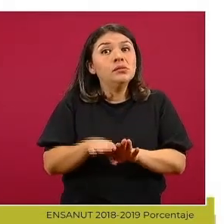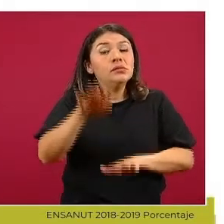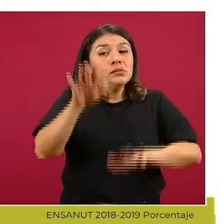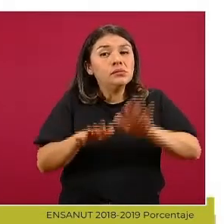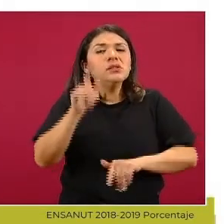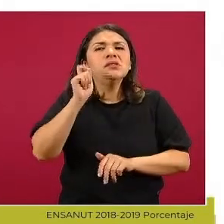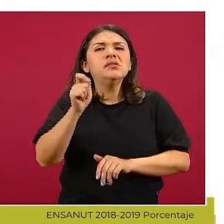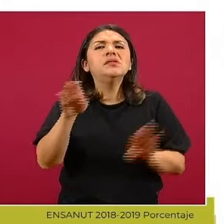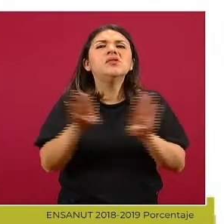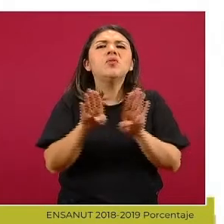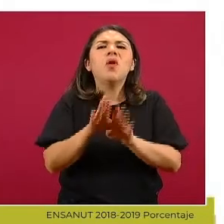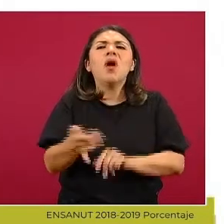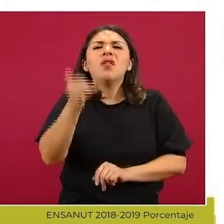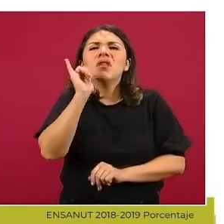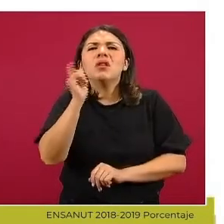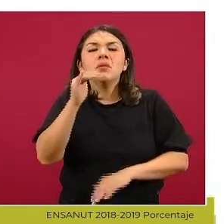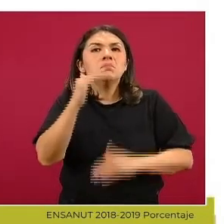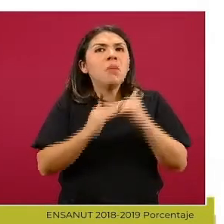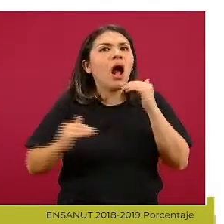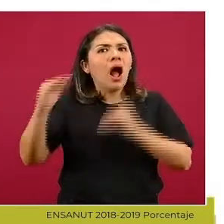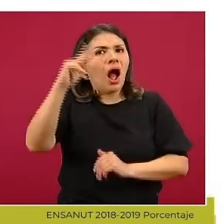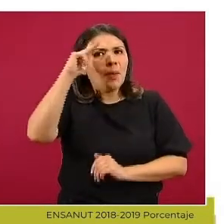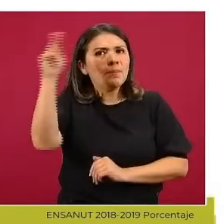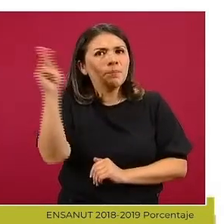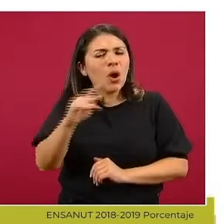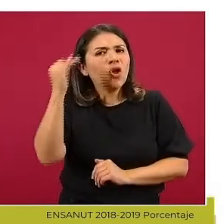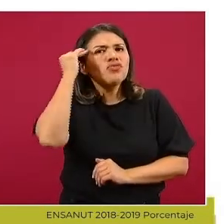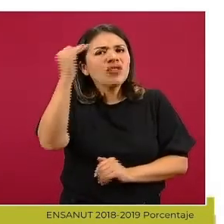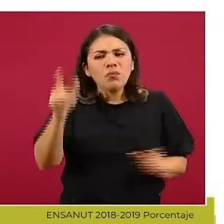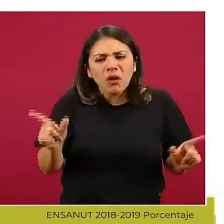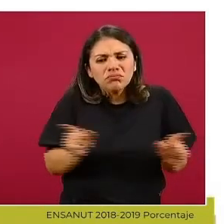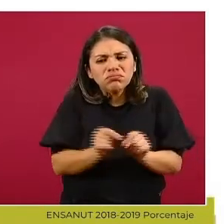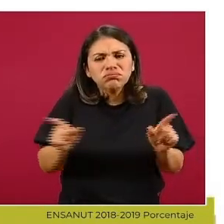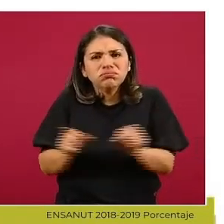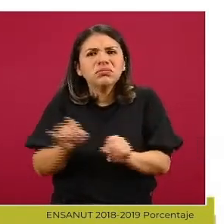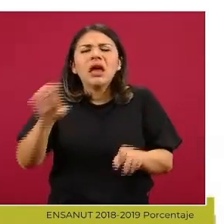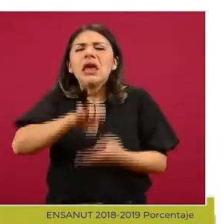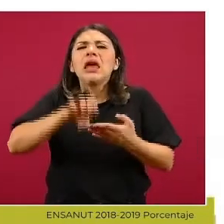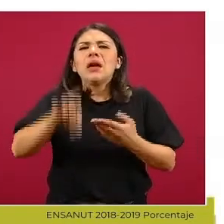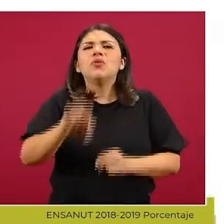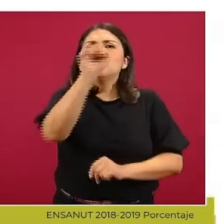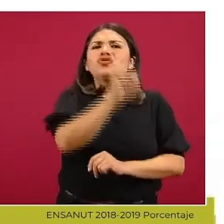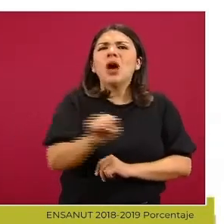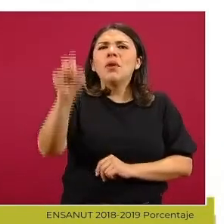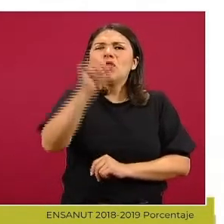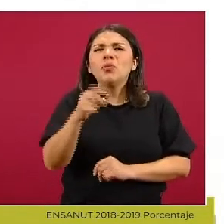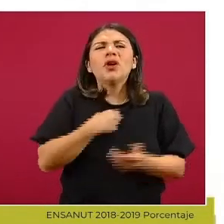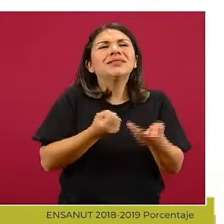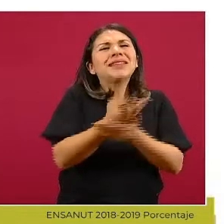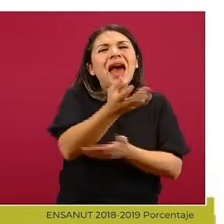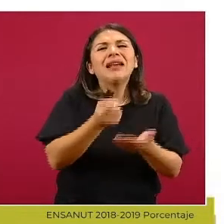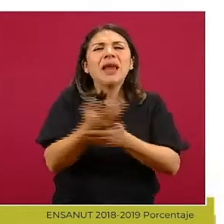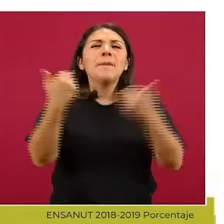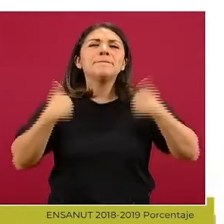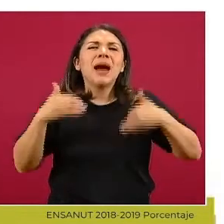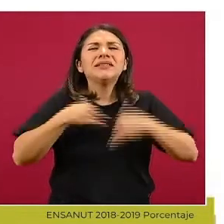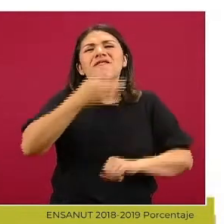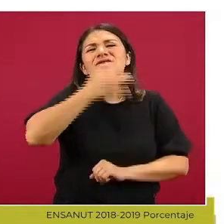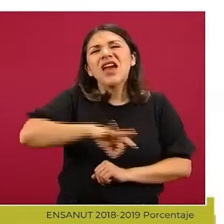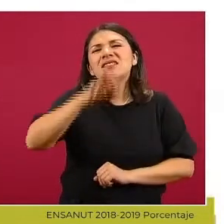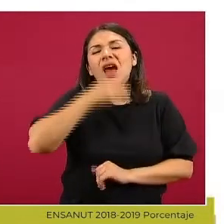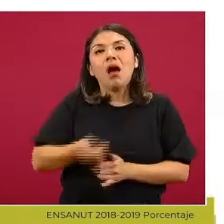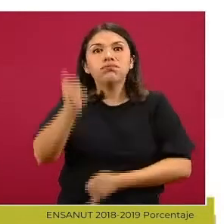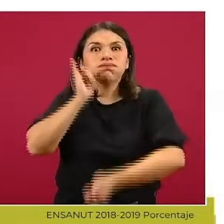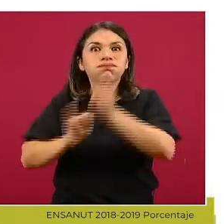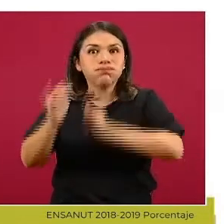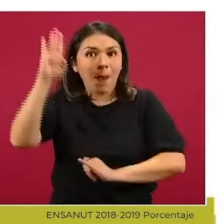tiene que ver con estos consumos muy elevados en cortos espacios, como por ejemplo los fines de semana que salimos de fiesta. Bueno,